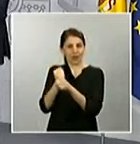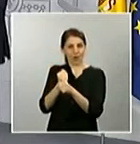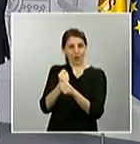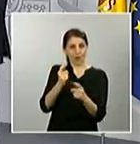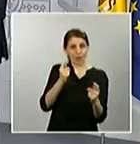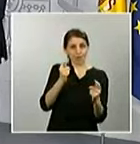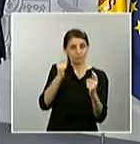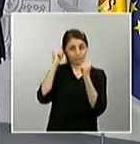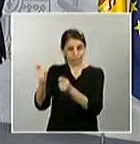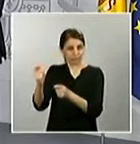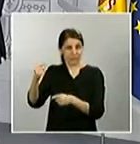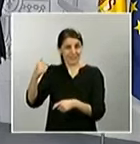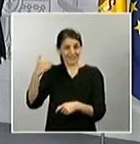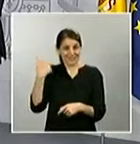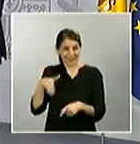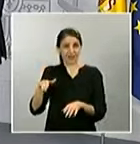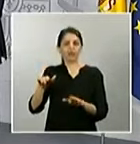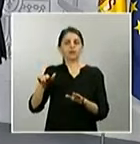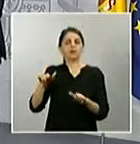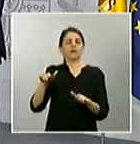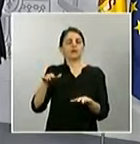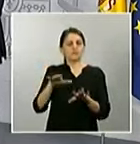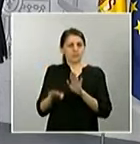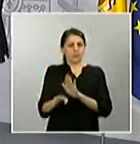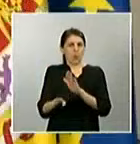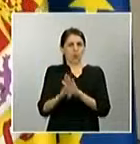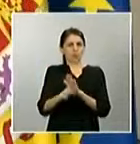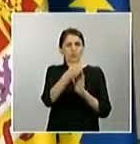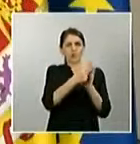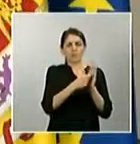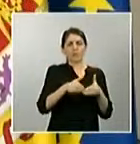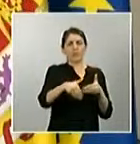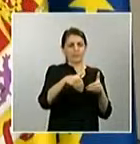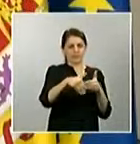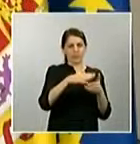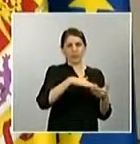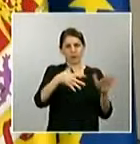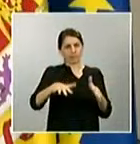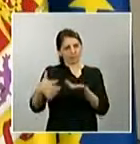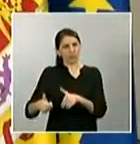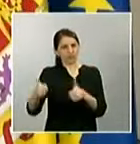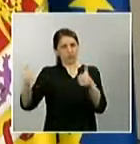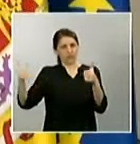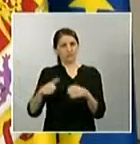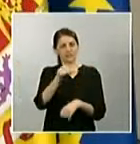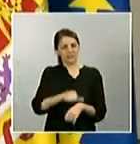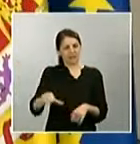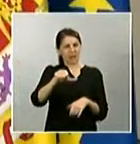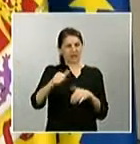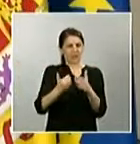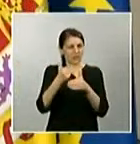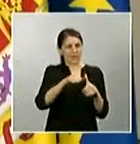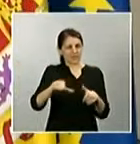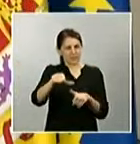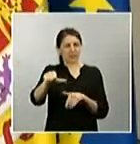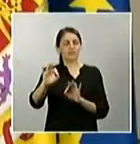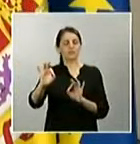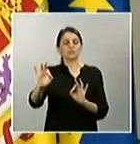con nuevas medidas en los próximos días semanas con esto termino con el repaso de la